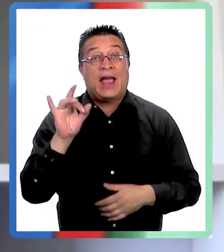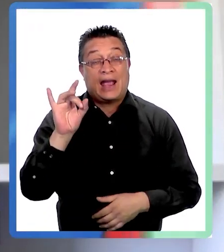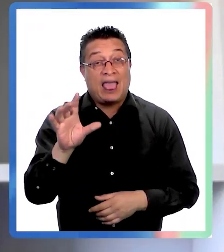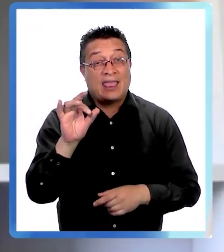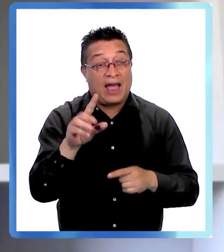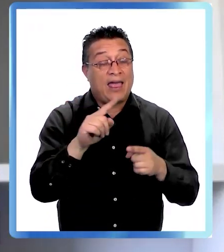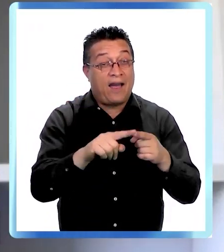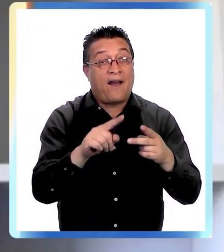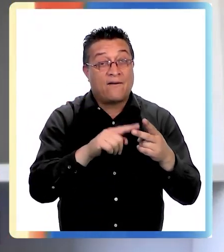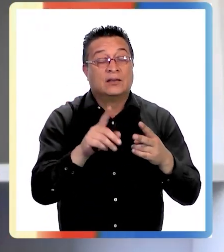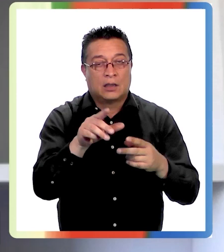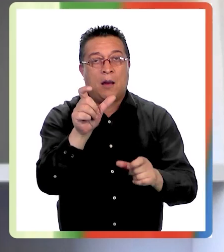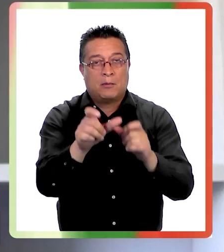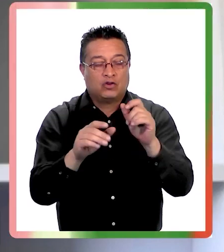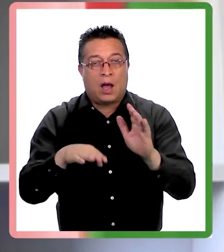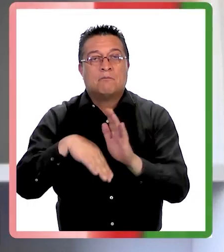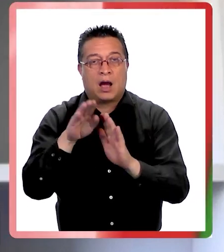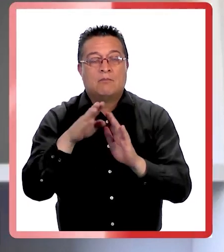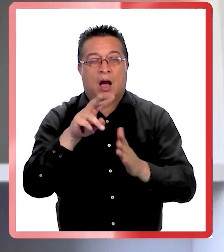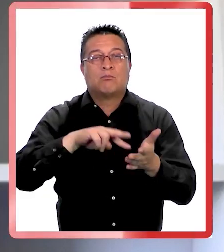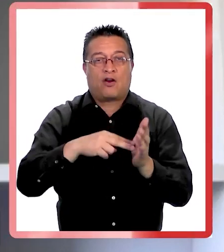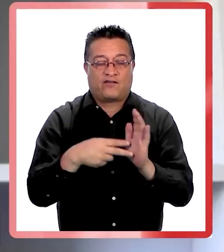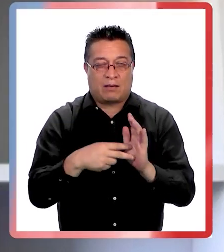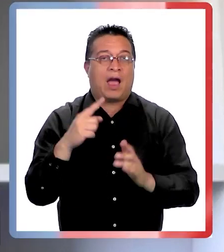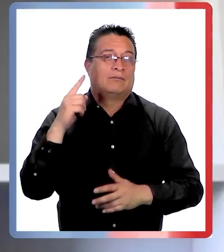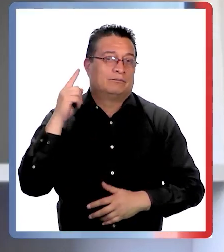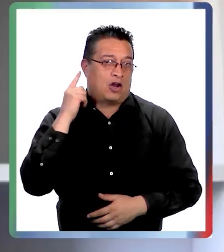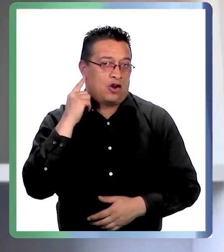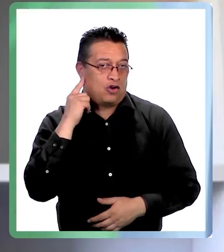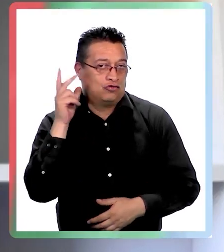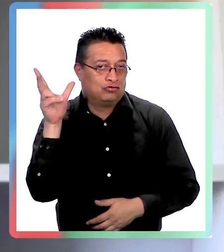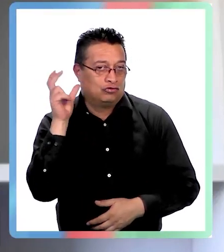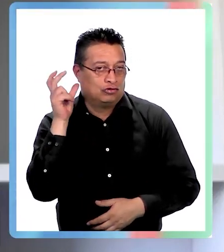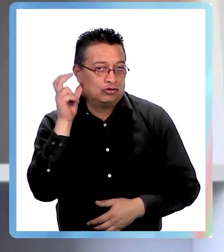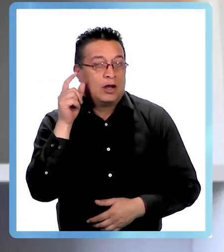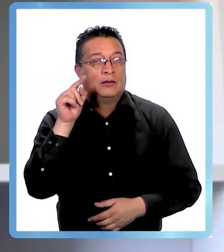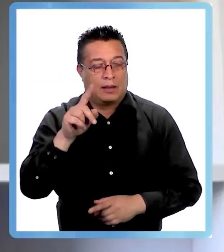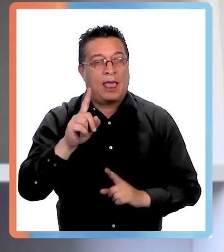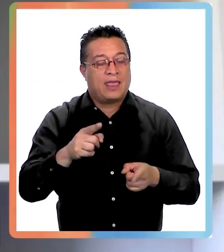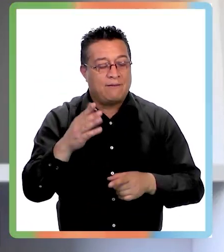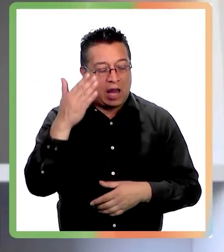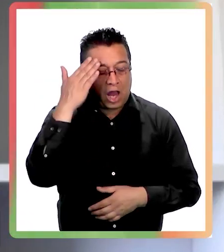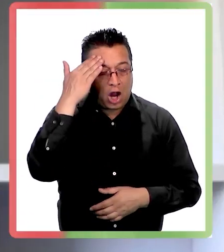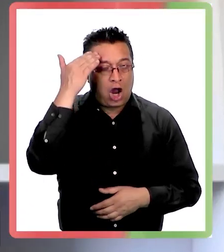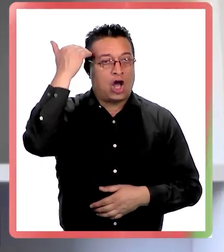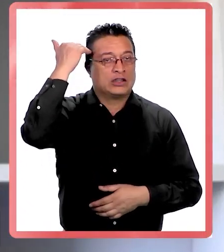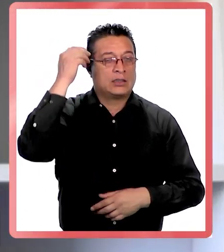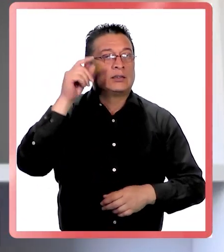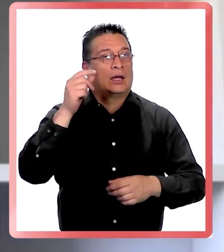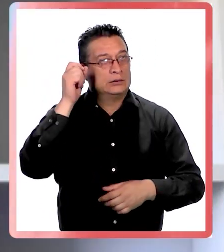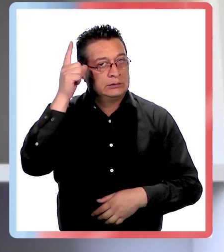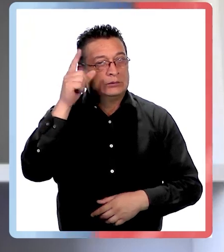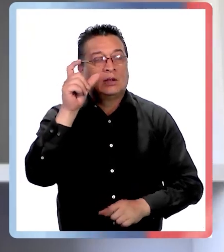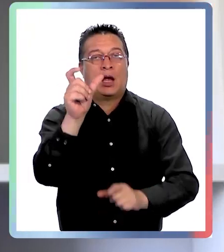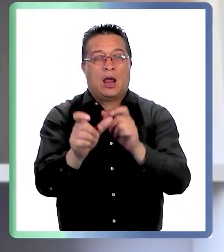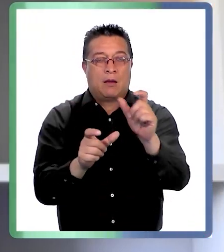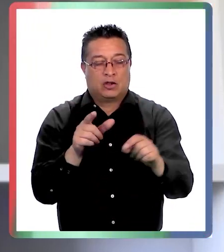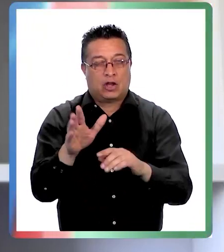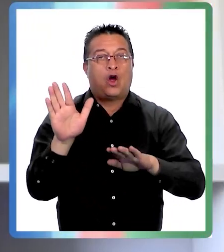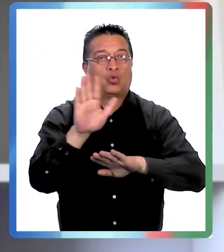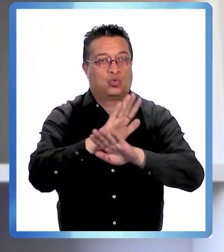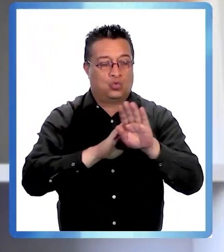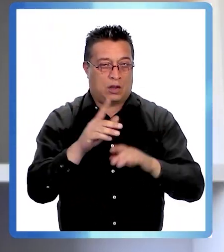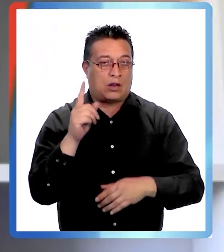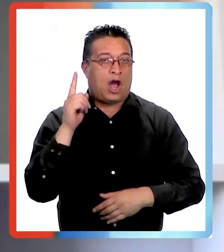Y cada vez hay más gente que se ve afectada por problemas auditivos, entonces es súper importante crear conciencia en la población de